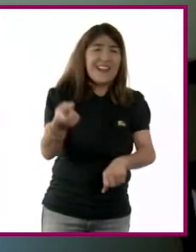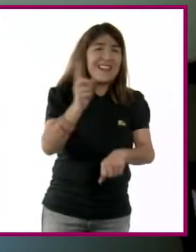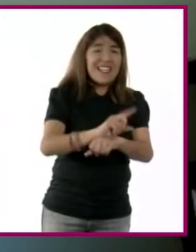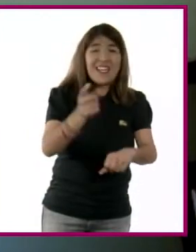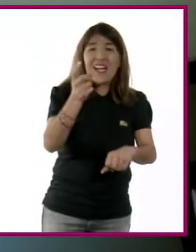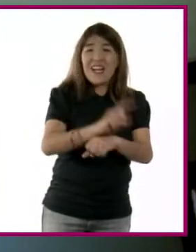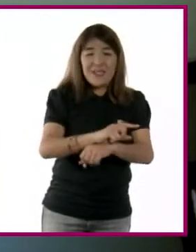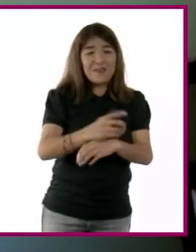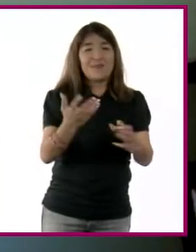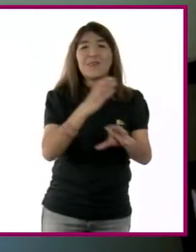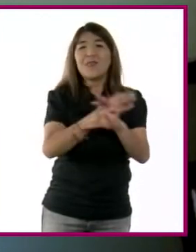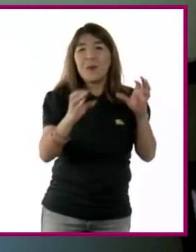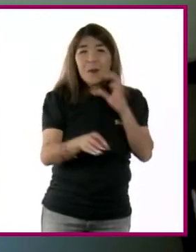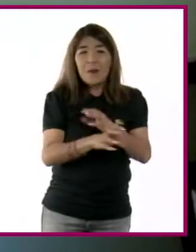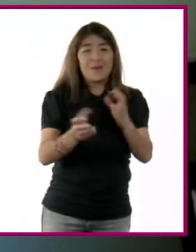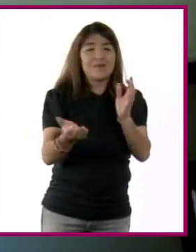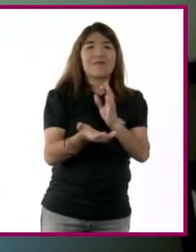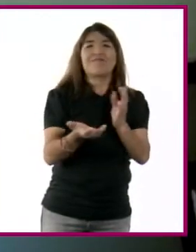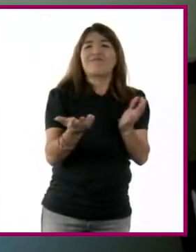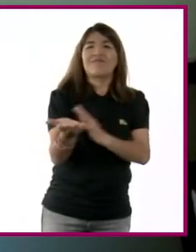compone de